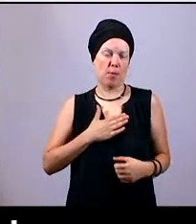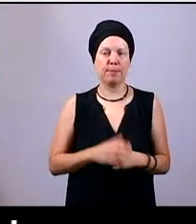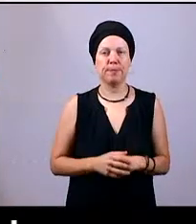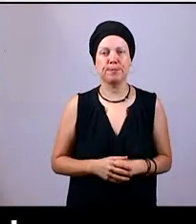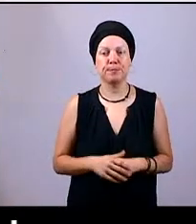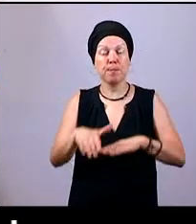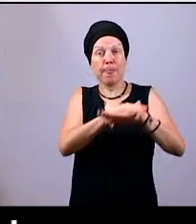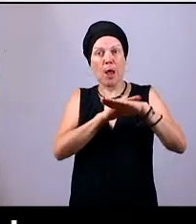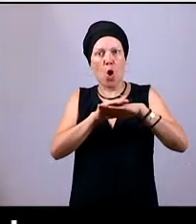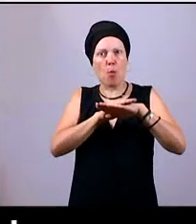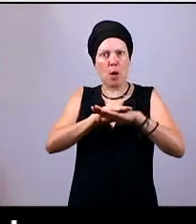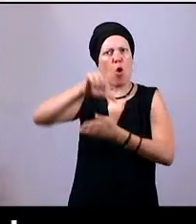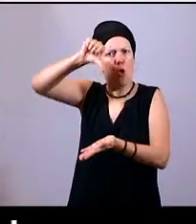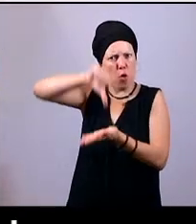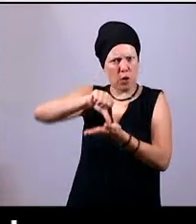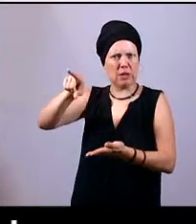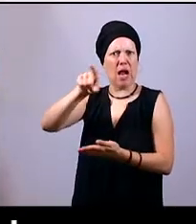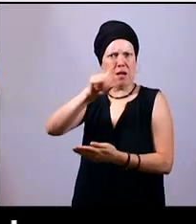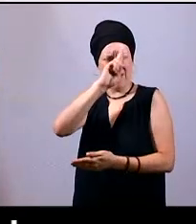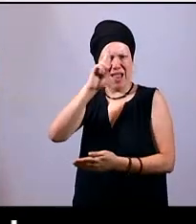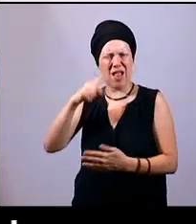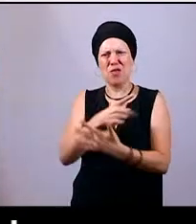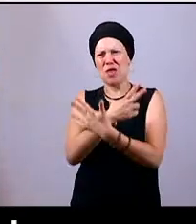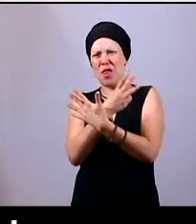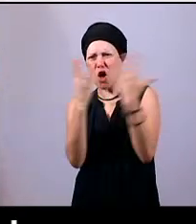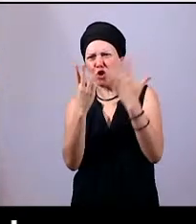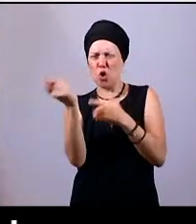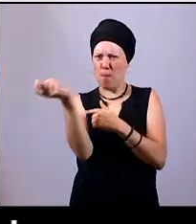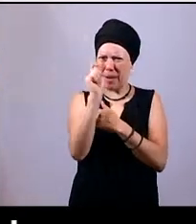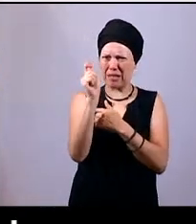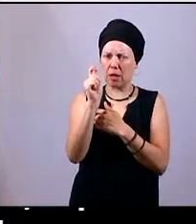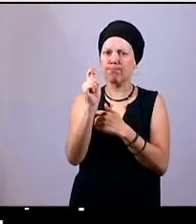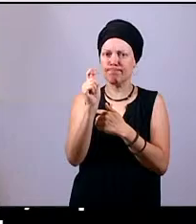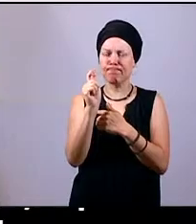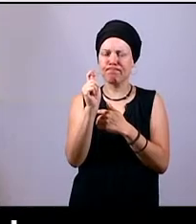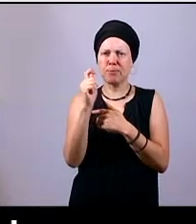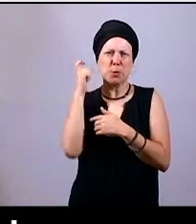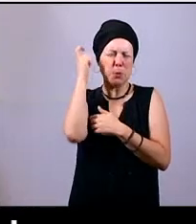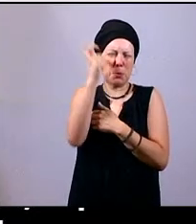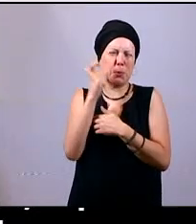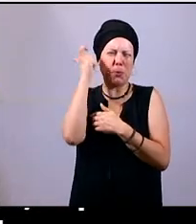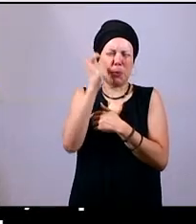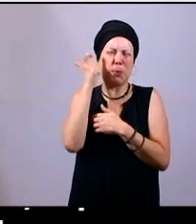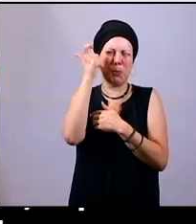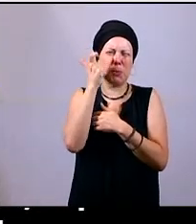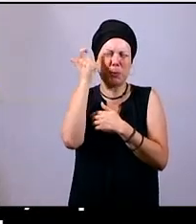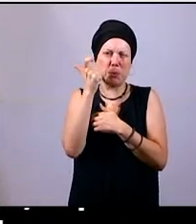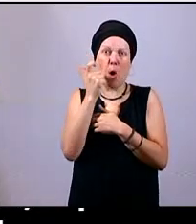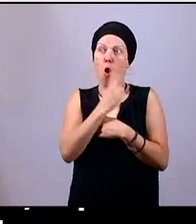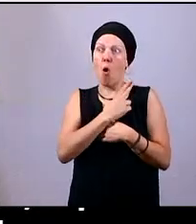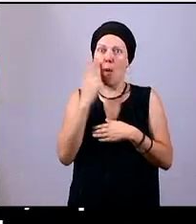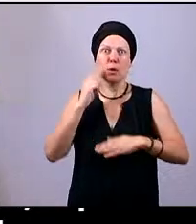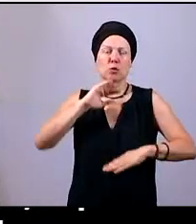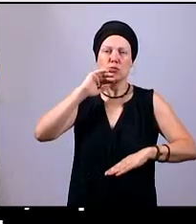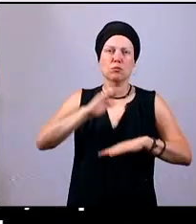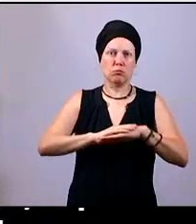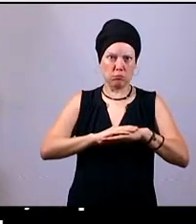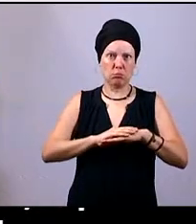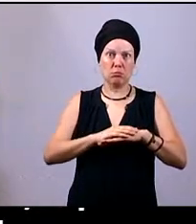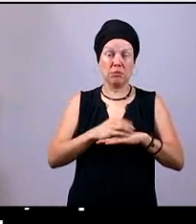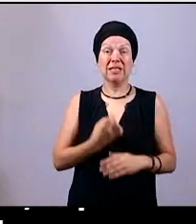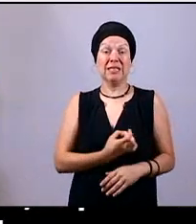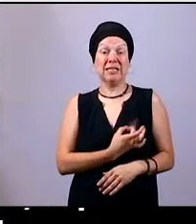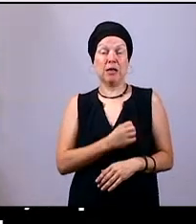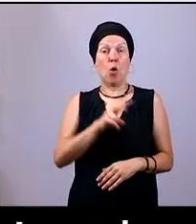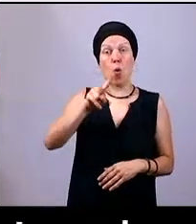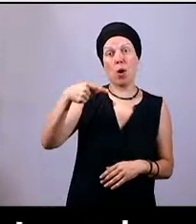El Gobierno central ha tardado 18 meses en cumplir el compromiso de subida salarial que adquirió con los sindicatos